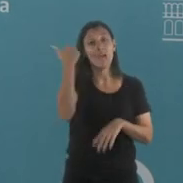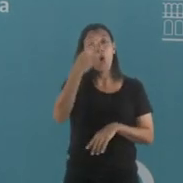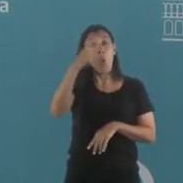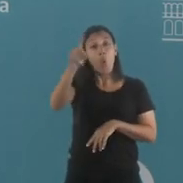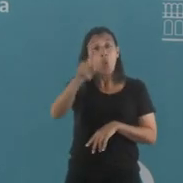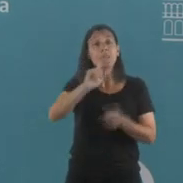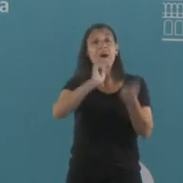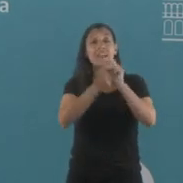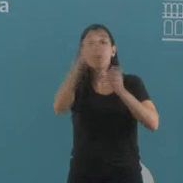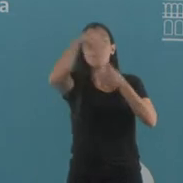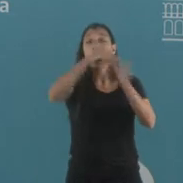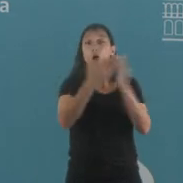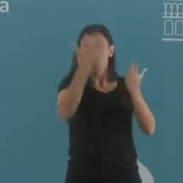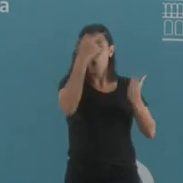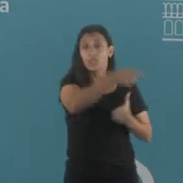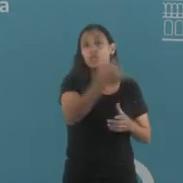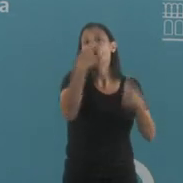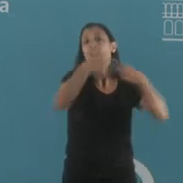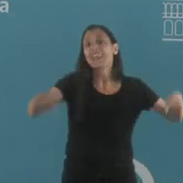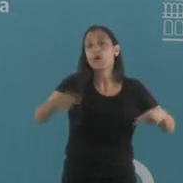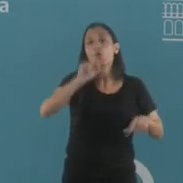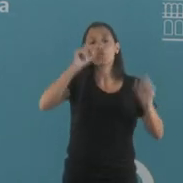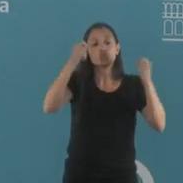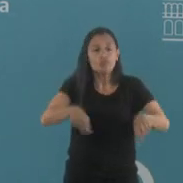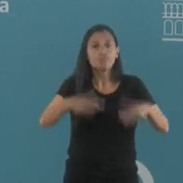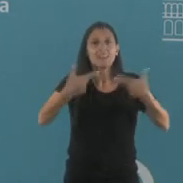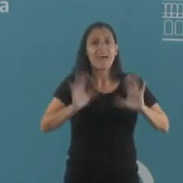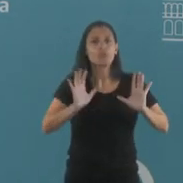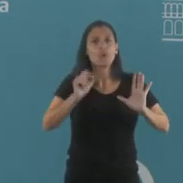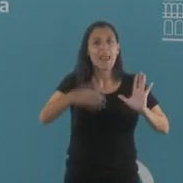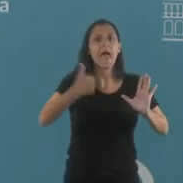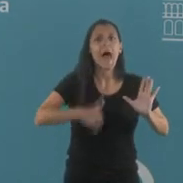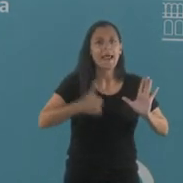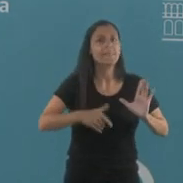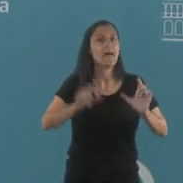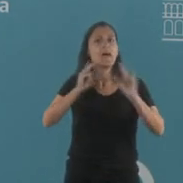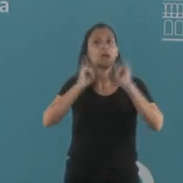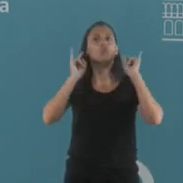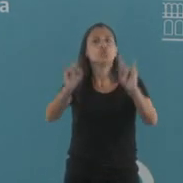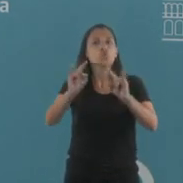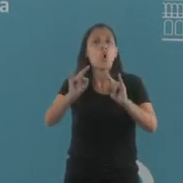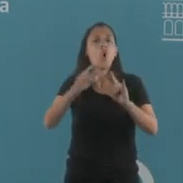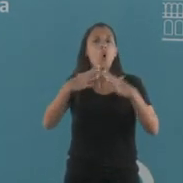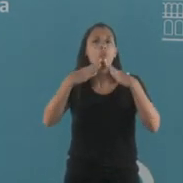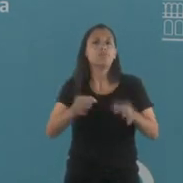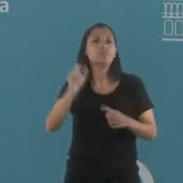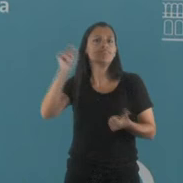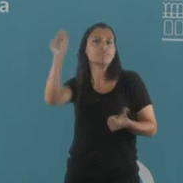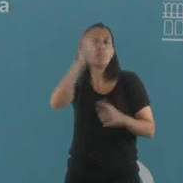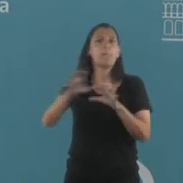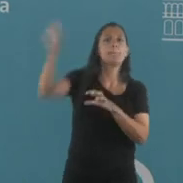de la Constitución los recursos naturales pertenecen a cada una de las provincias. Por lo tanto, esto es parte